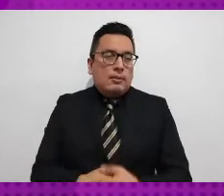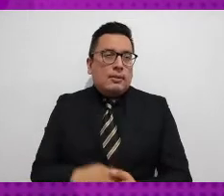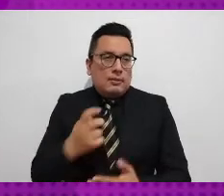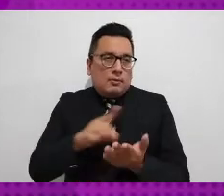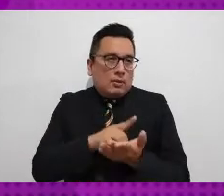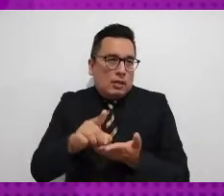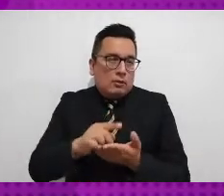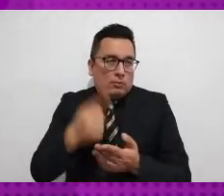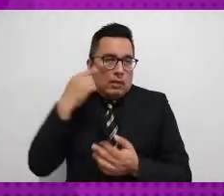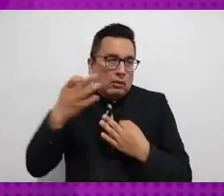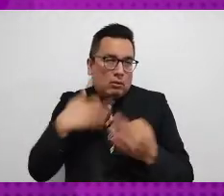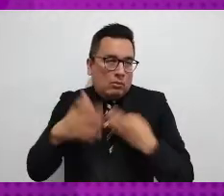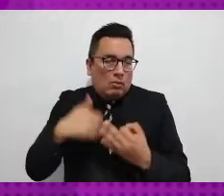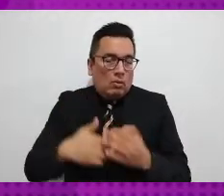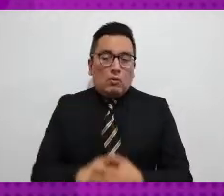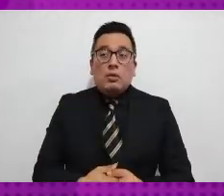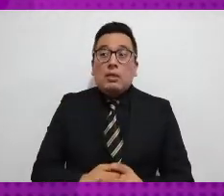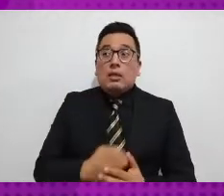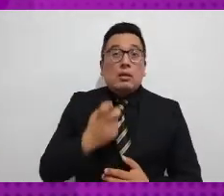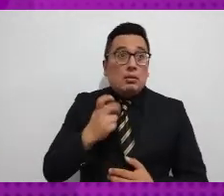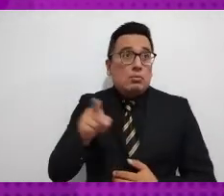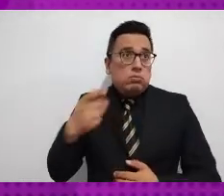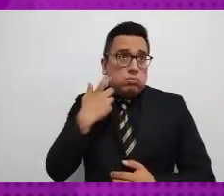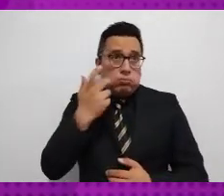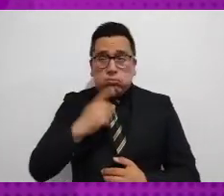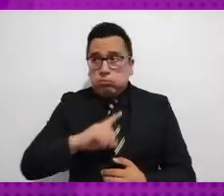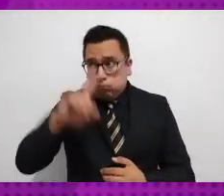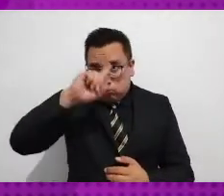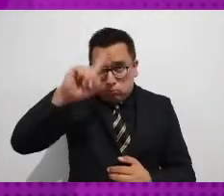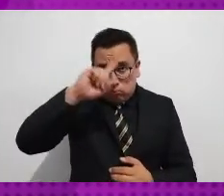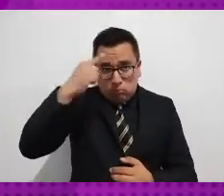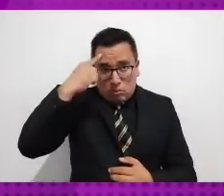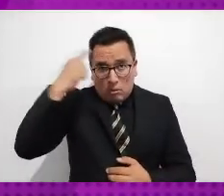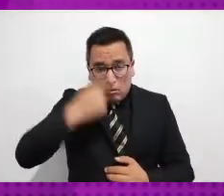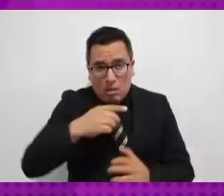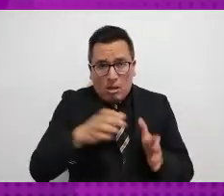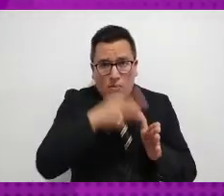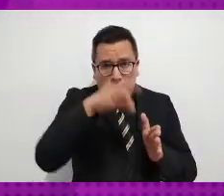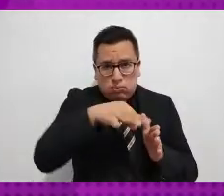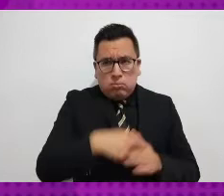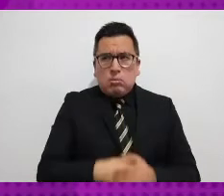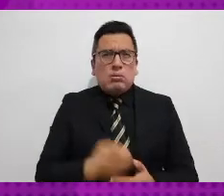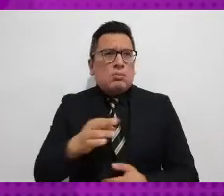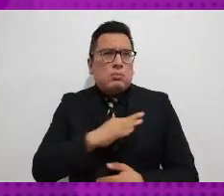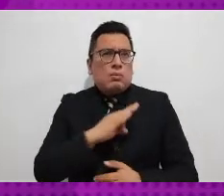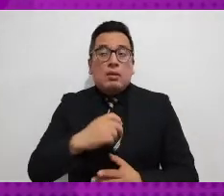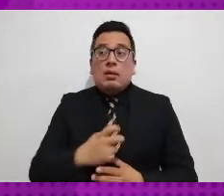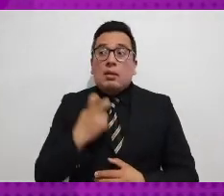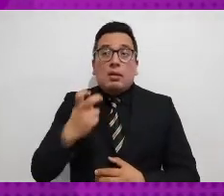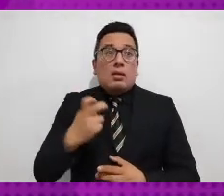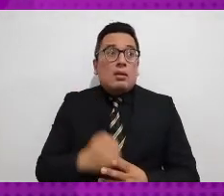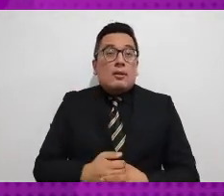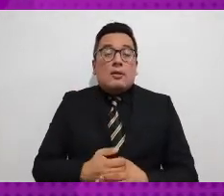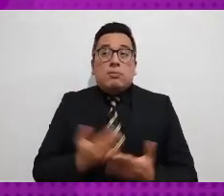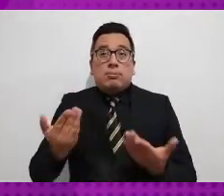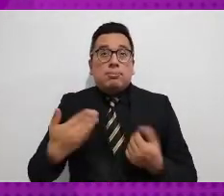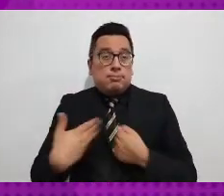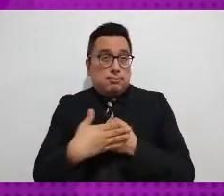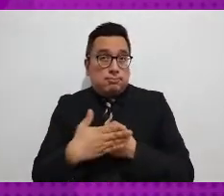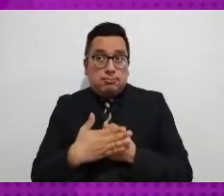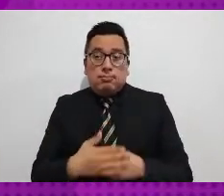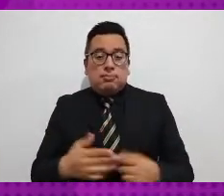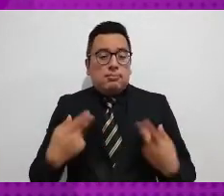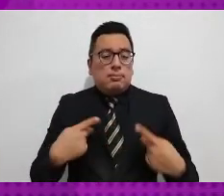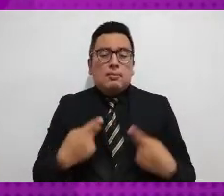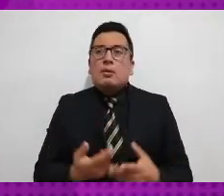autoridades electorales. Por lo tanto, aquí tenemos una acción donde 20% de las personas que se identifiquen o autoidentifiquen dentro de un grupo